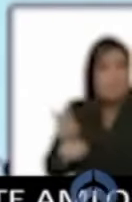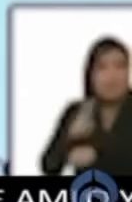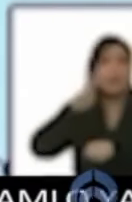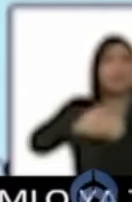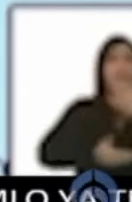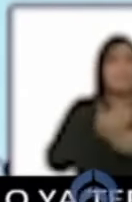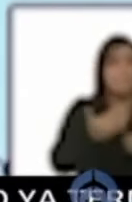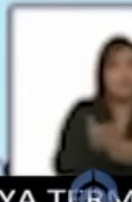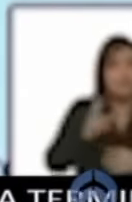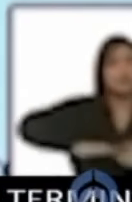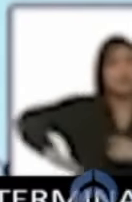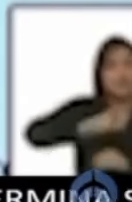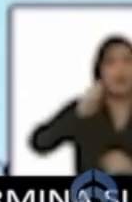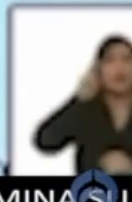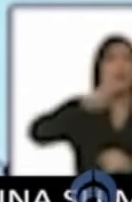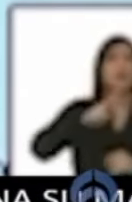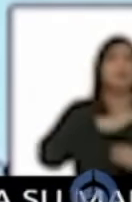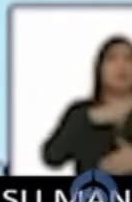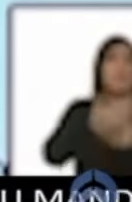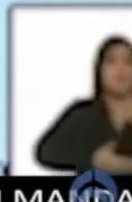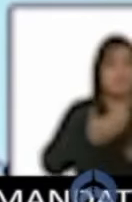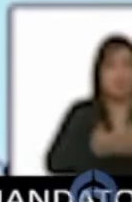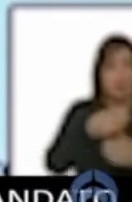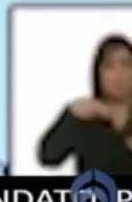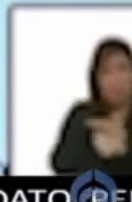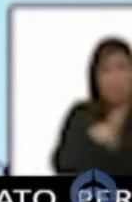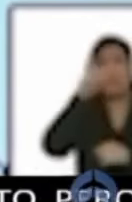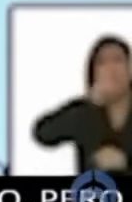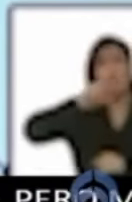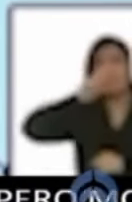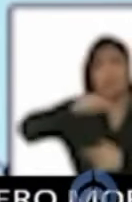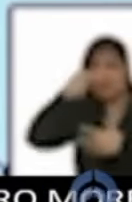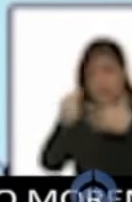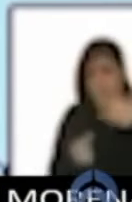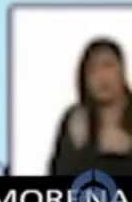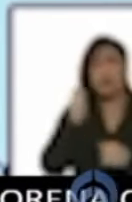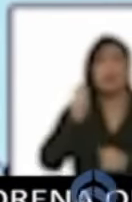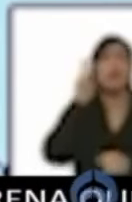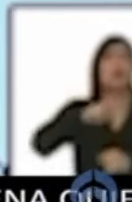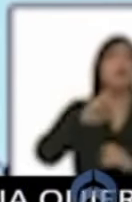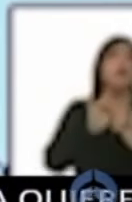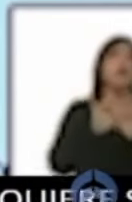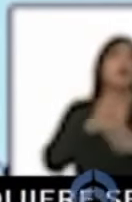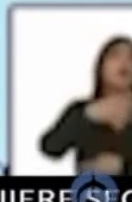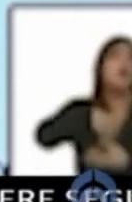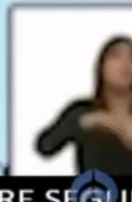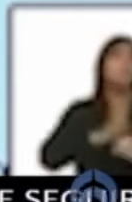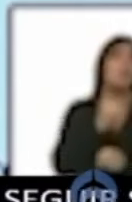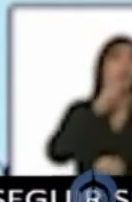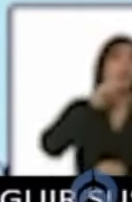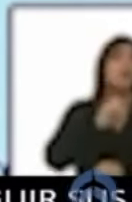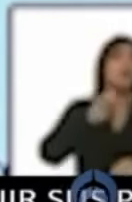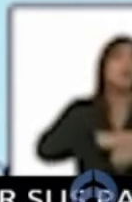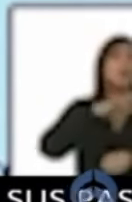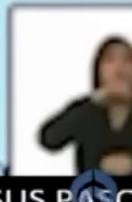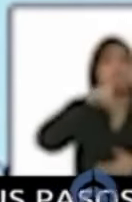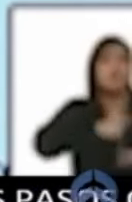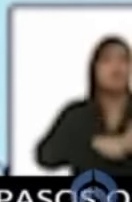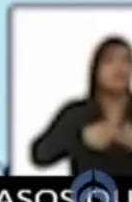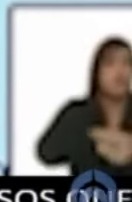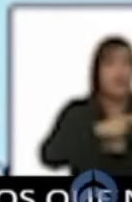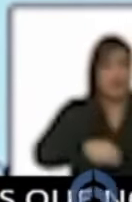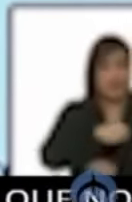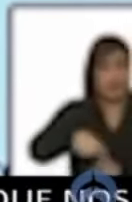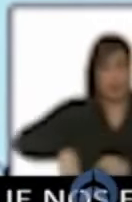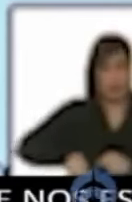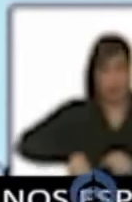públicos, nos falló en el servicio de metro. Eso es un debate pasado. Es que lo que yo quería mostrar de ahí es cómo ha cambiado su voz. Uh-huh. Ese es en